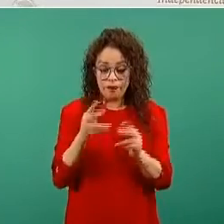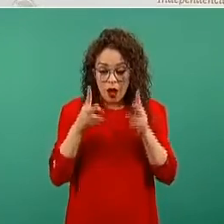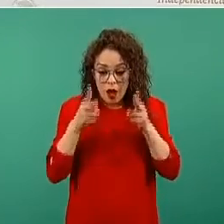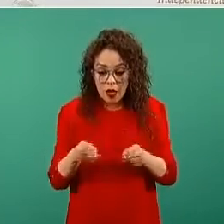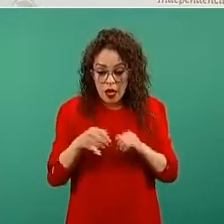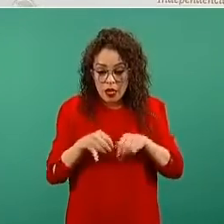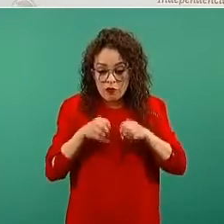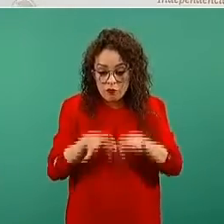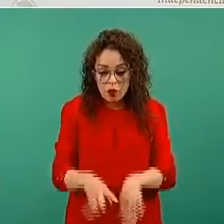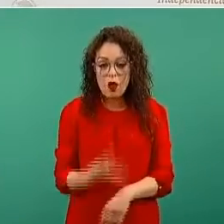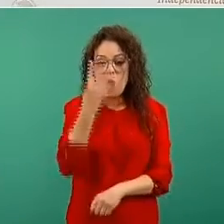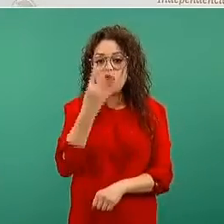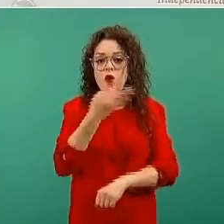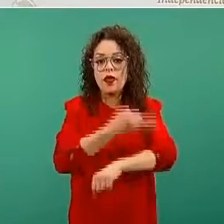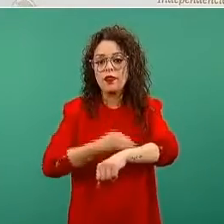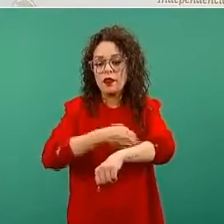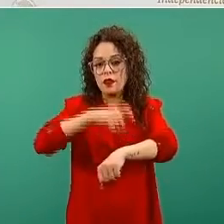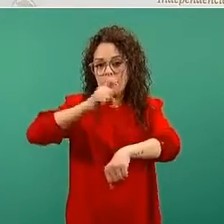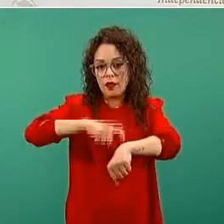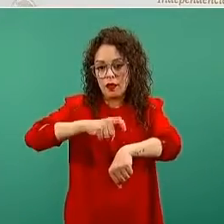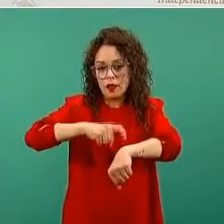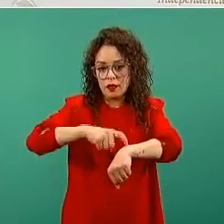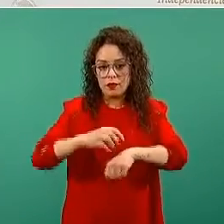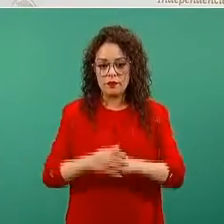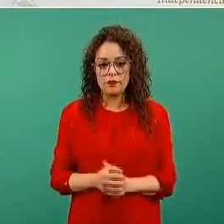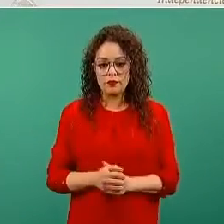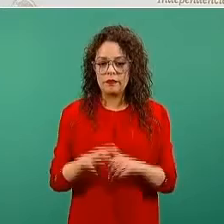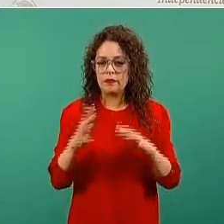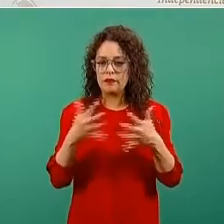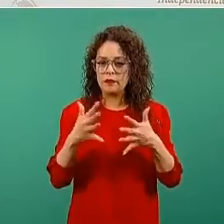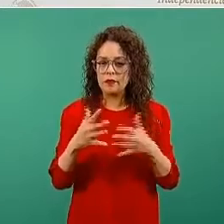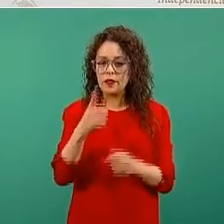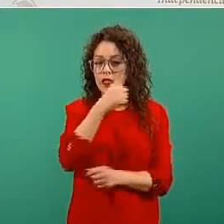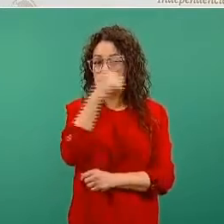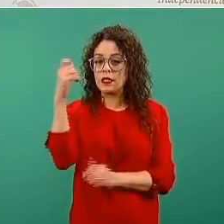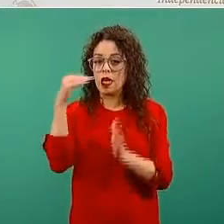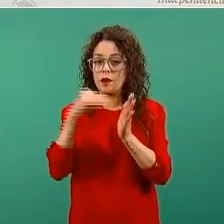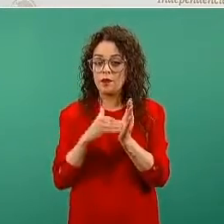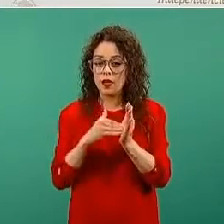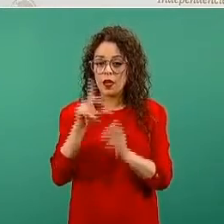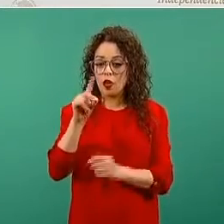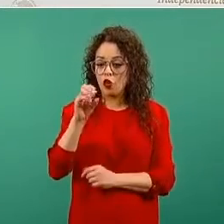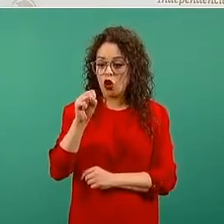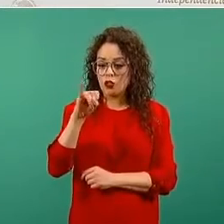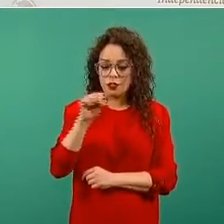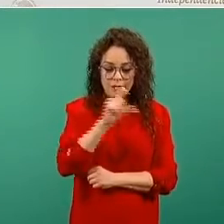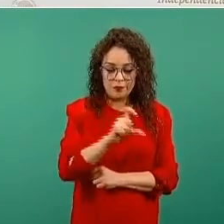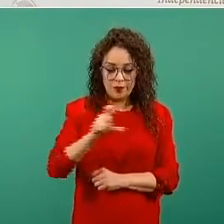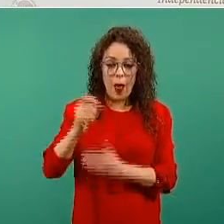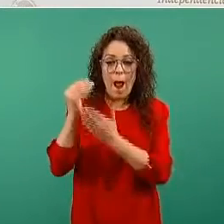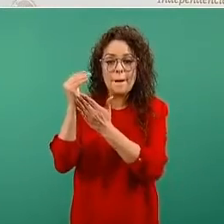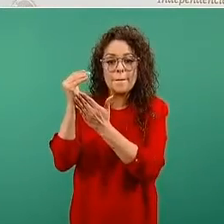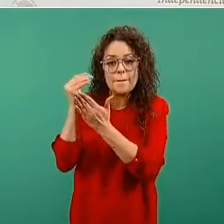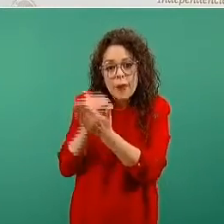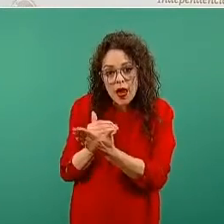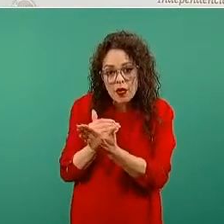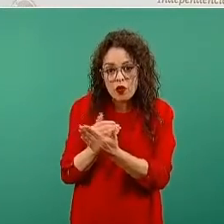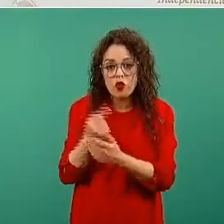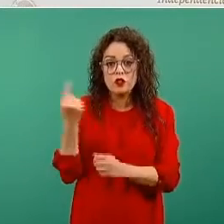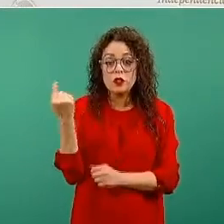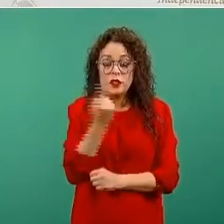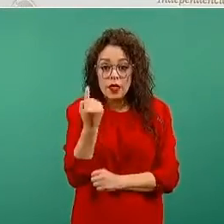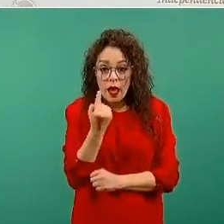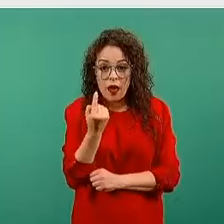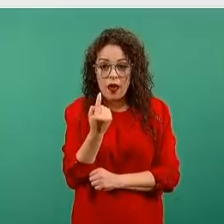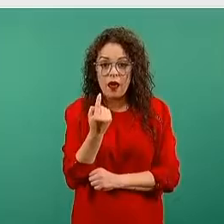y generalmente hay al menos 100,000 dosis menos de lo que finalmente se pone en el día. Les pongo el ejemplo más